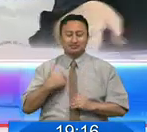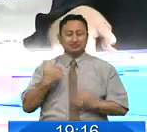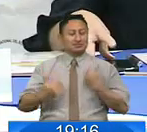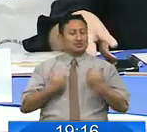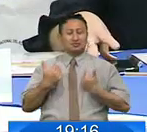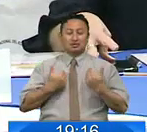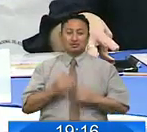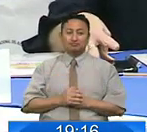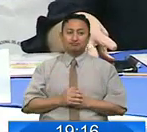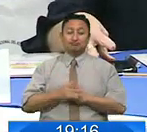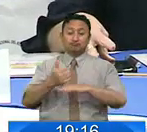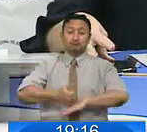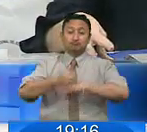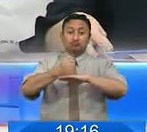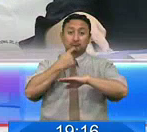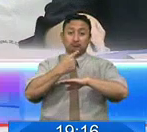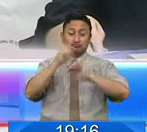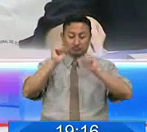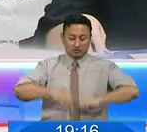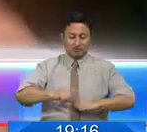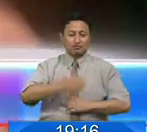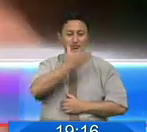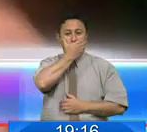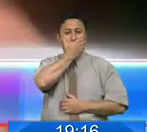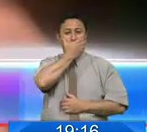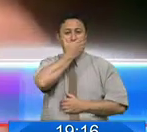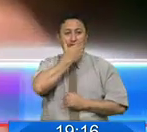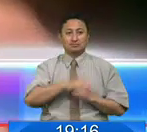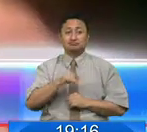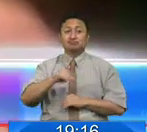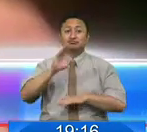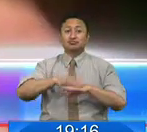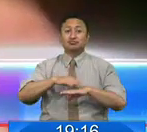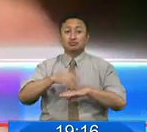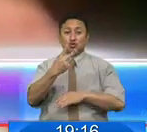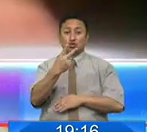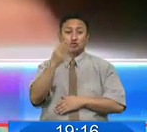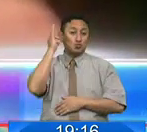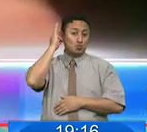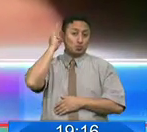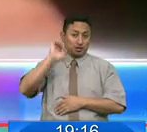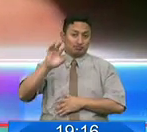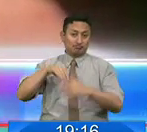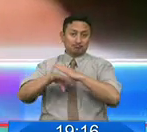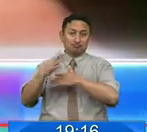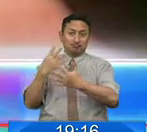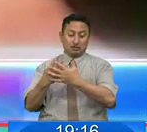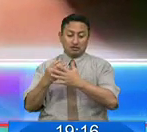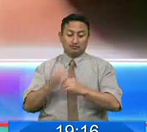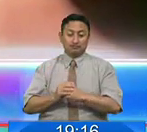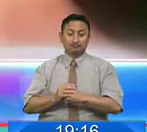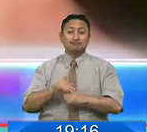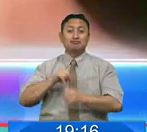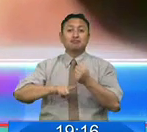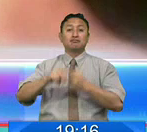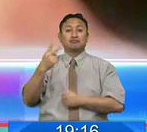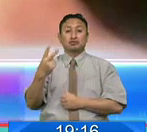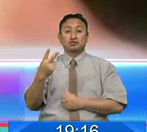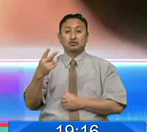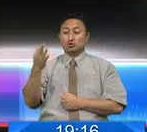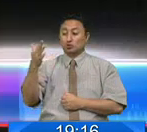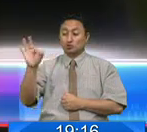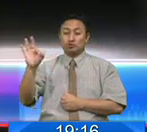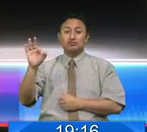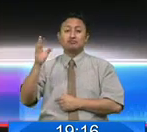y las autoridades confirmaron que se trató de un secuestro cuyas responsables están detenidas dos hermanas de 19 y 16